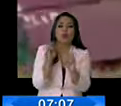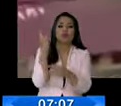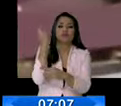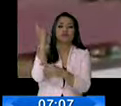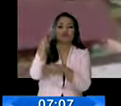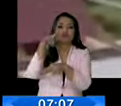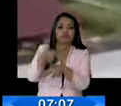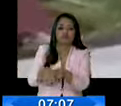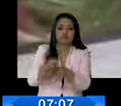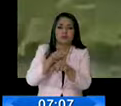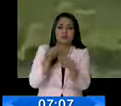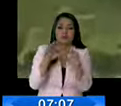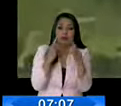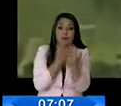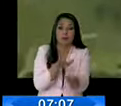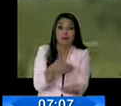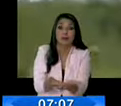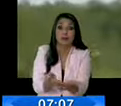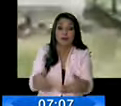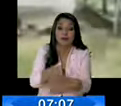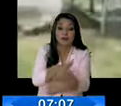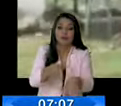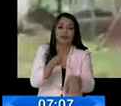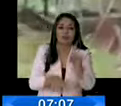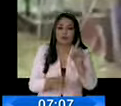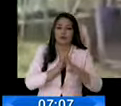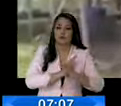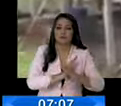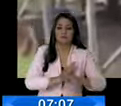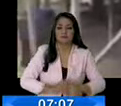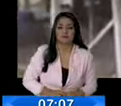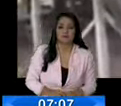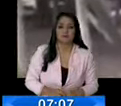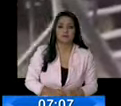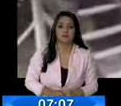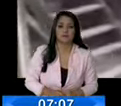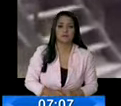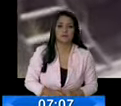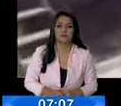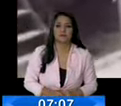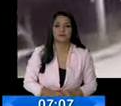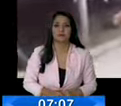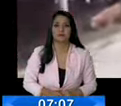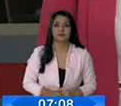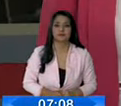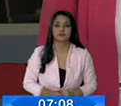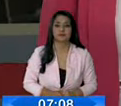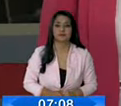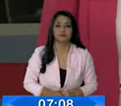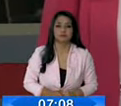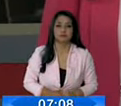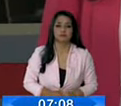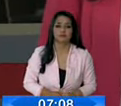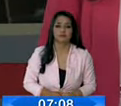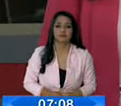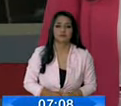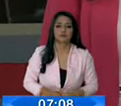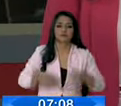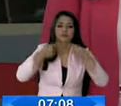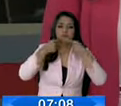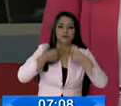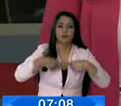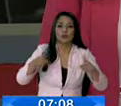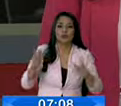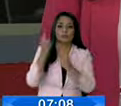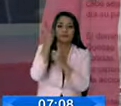se ve impedida de llegar a la población fronteriza. Informó Iván Casamen. Y mediante un comunicado, las